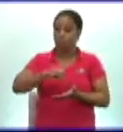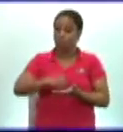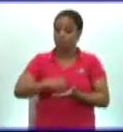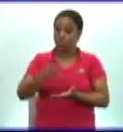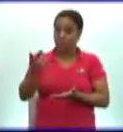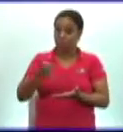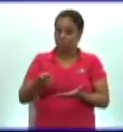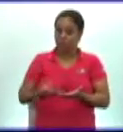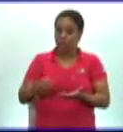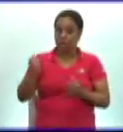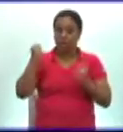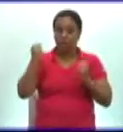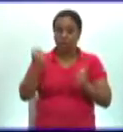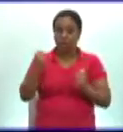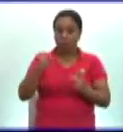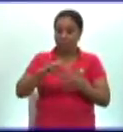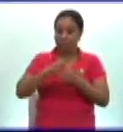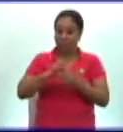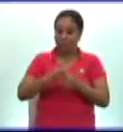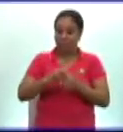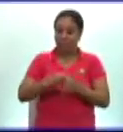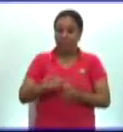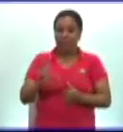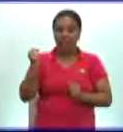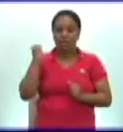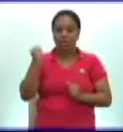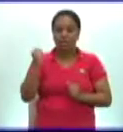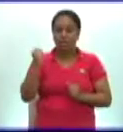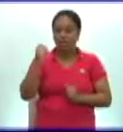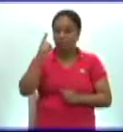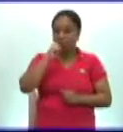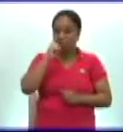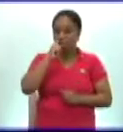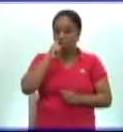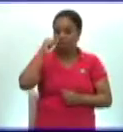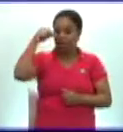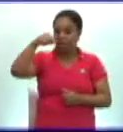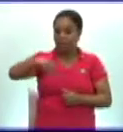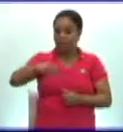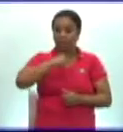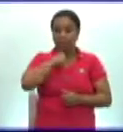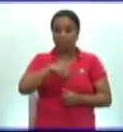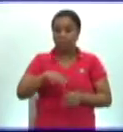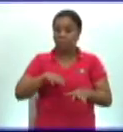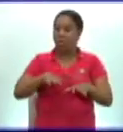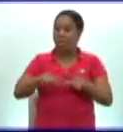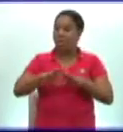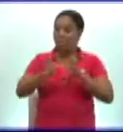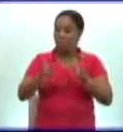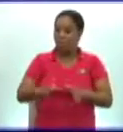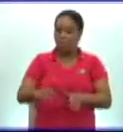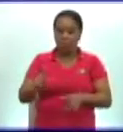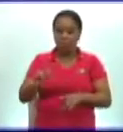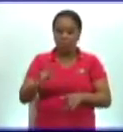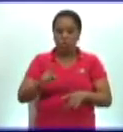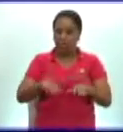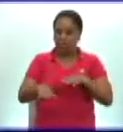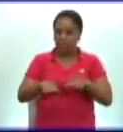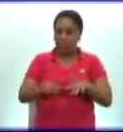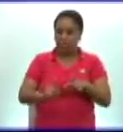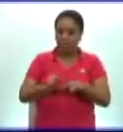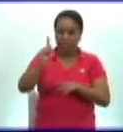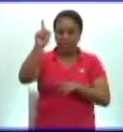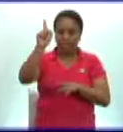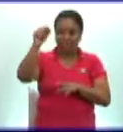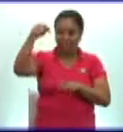de gravedad y la normal, que en este caso el cuerpo no se mueve ni hacia arriba ni hacia abajo. En este caso las dos